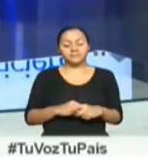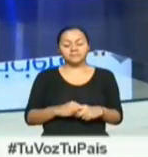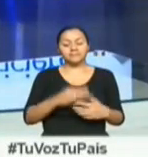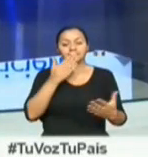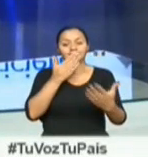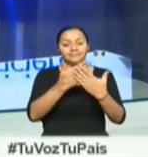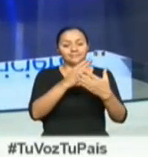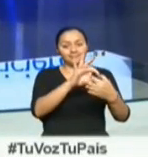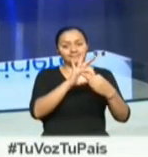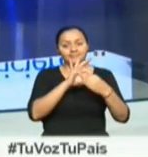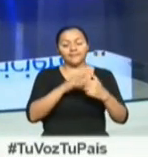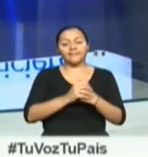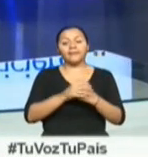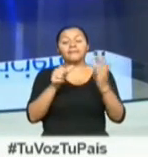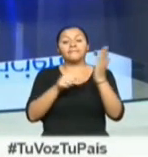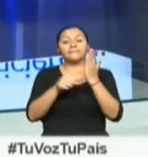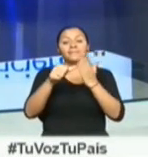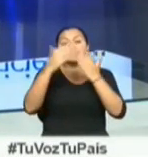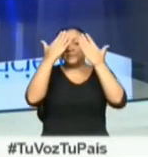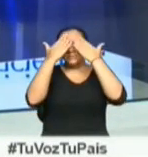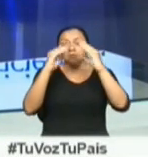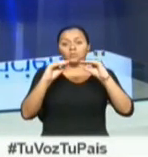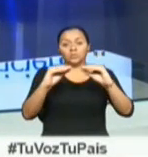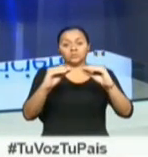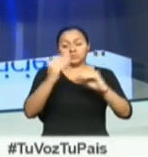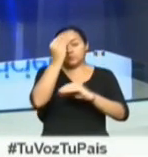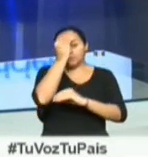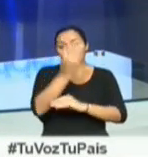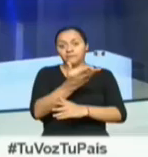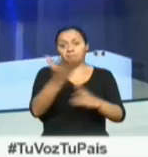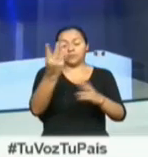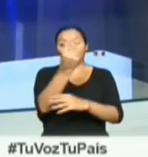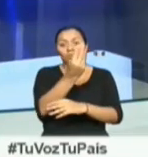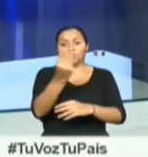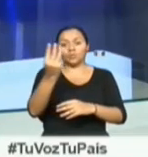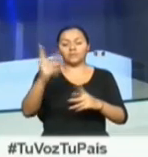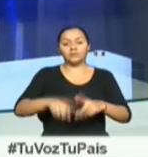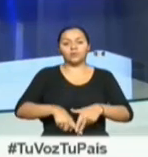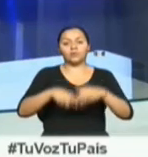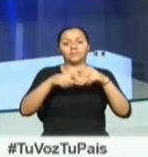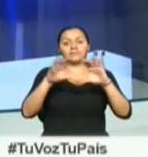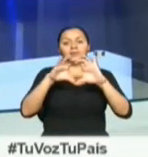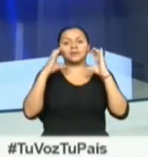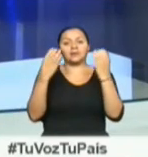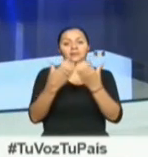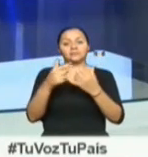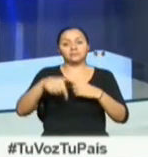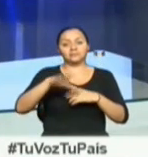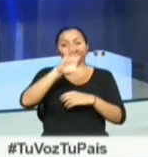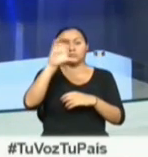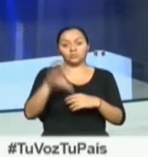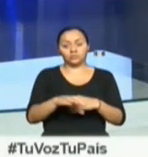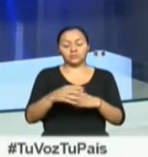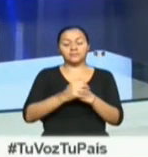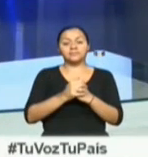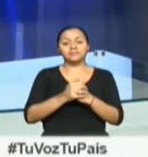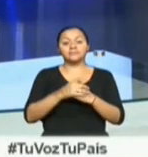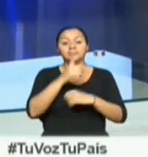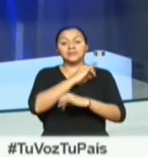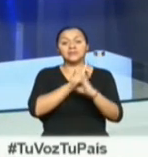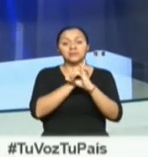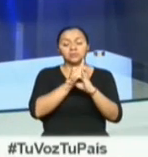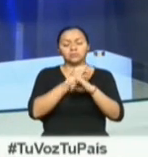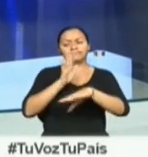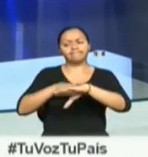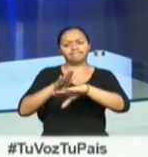Gracias, Luis. El Ministerio de Educación informó a través de su portal web sobre el inicio de clases en el régimen Costa. La entidad pidió